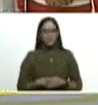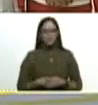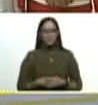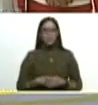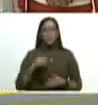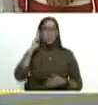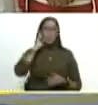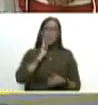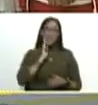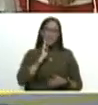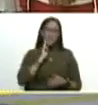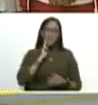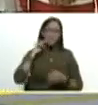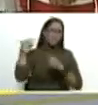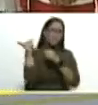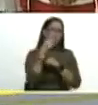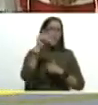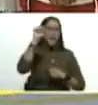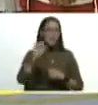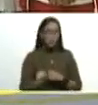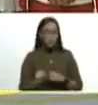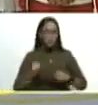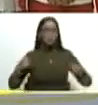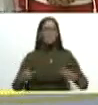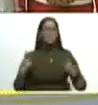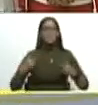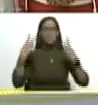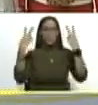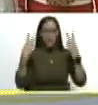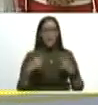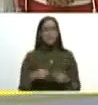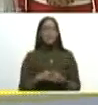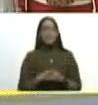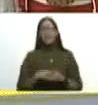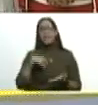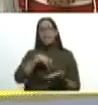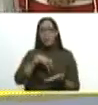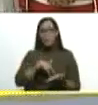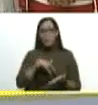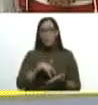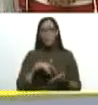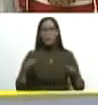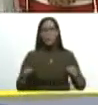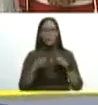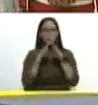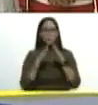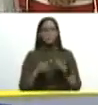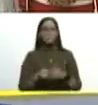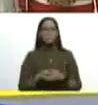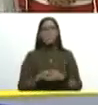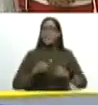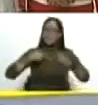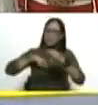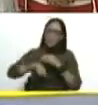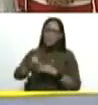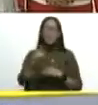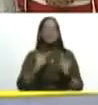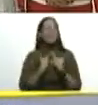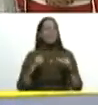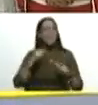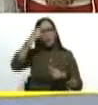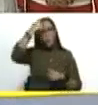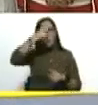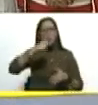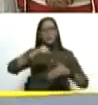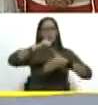Bolívar se fue al sur, victorioso en Boyacá, victorioso en Carabobo, y se fue a libertar a los pueblos de Sudamérica con